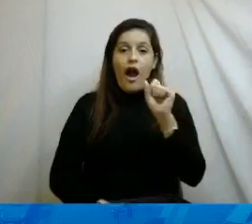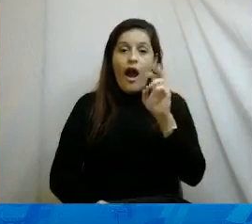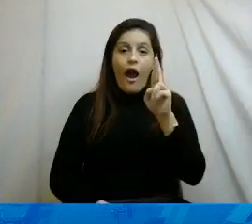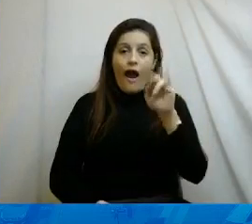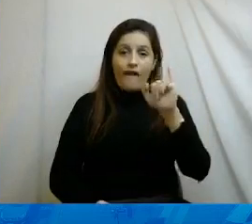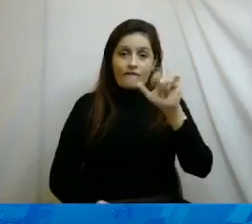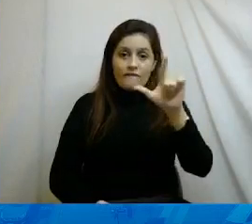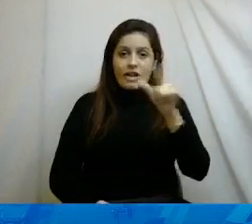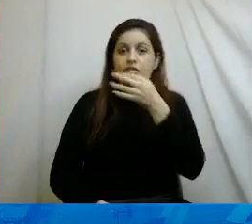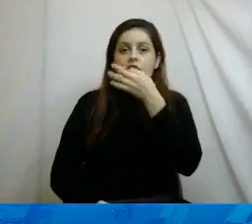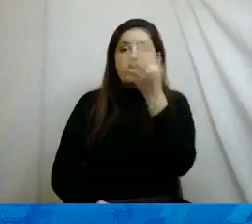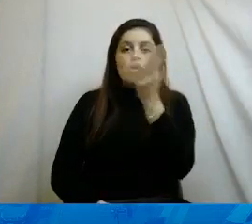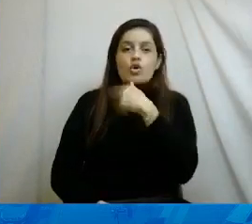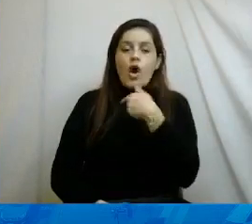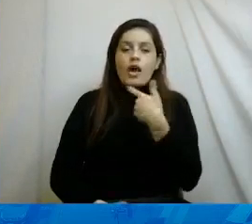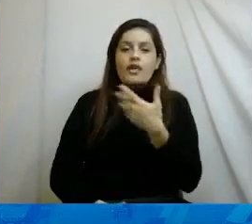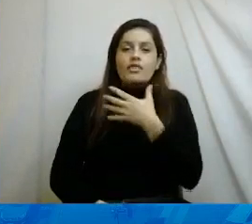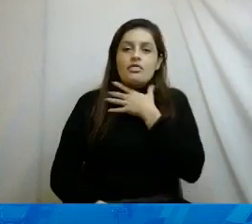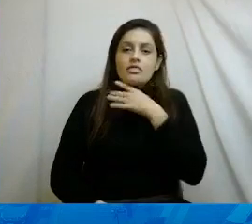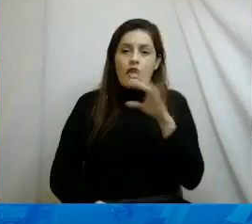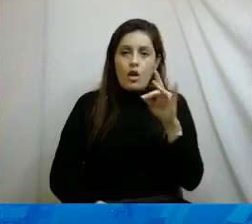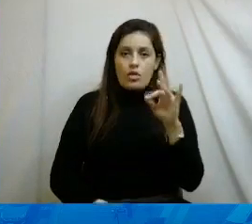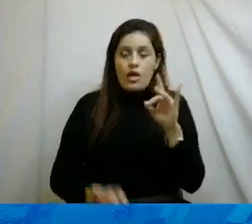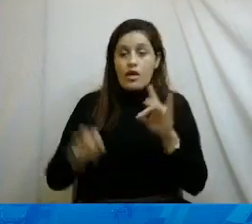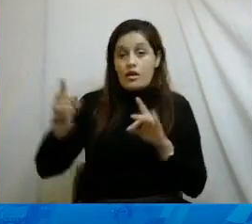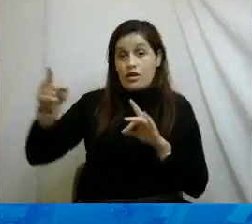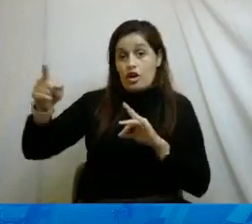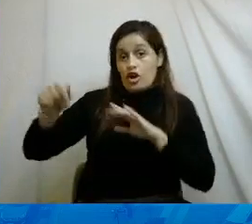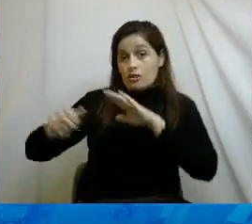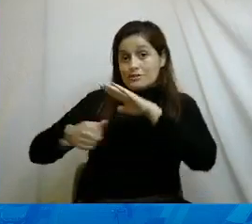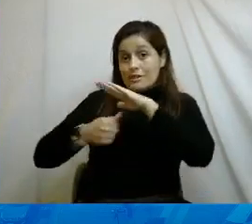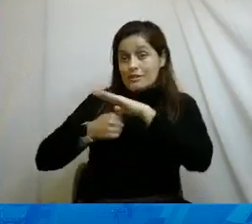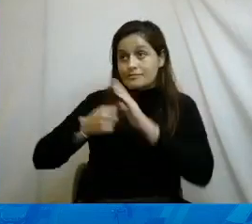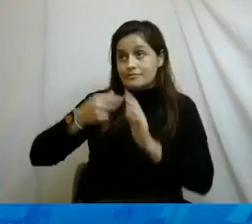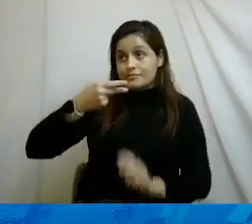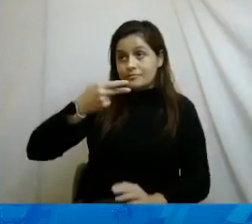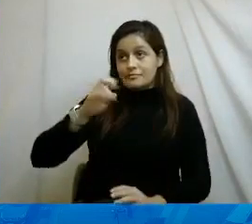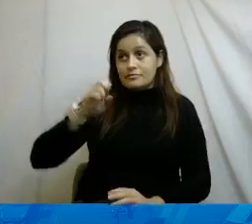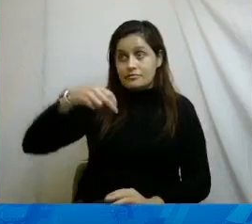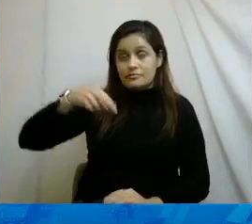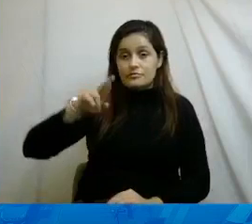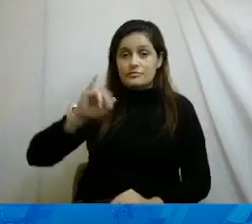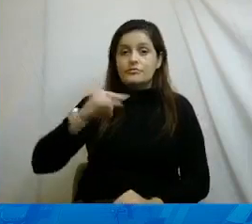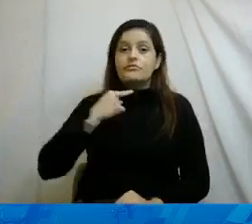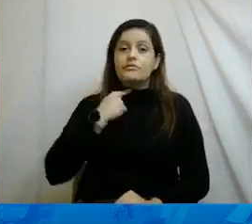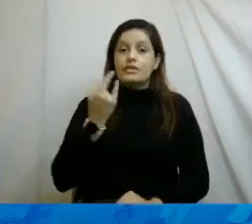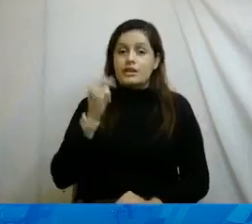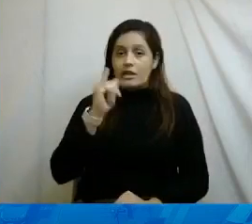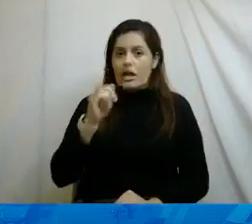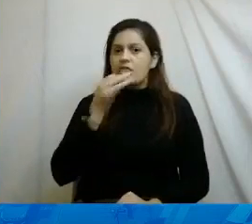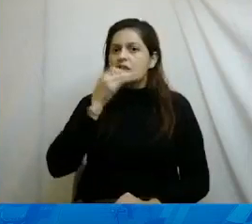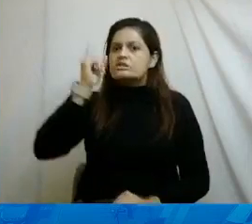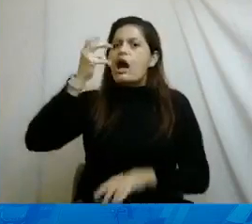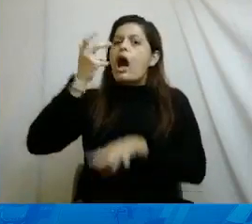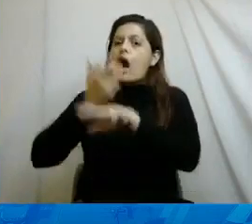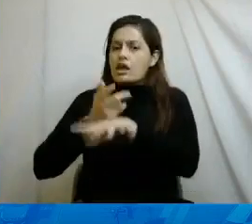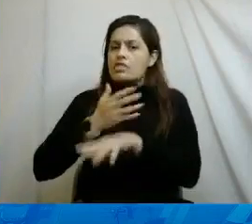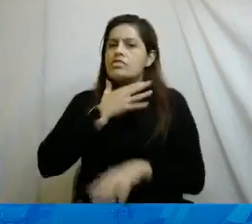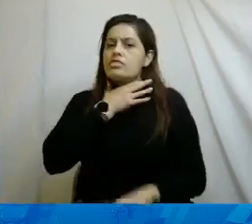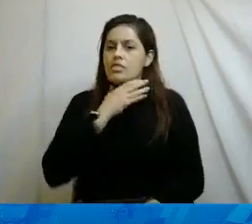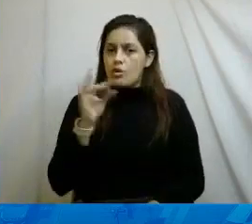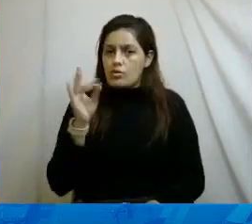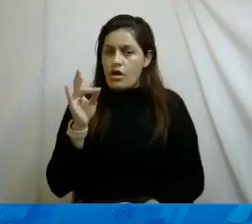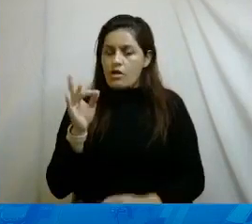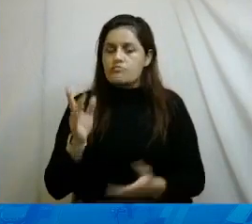deuda. El concejal Enrique dice que sí existe deuda. También señalé hace algunos consejos atrás que existe